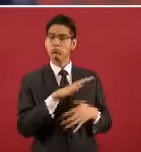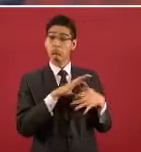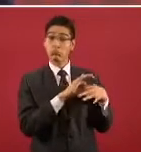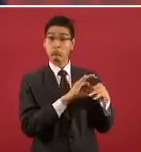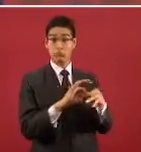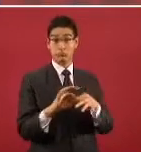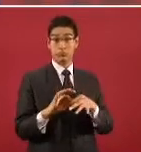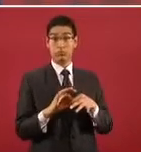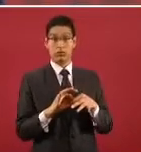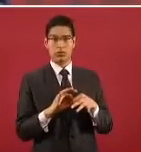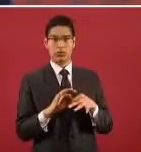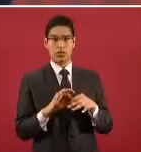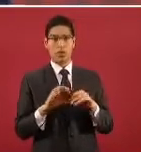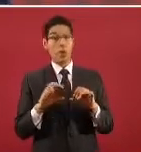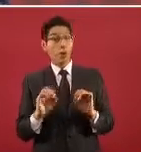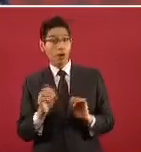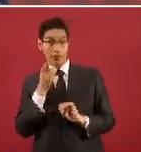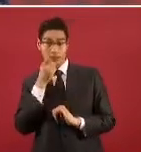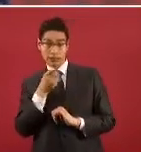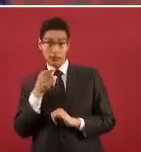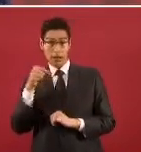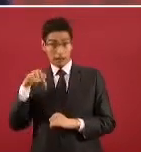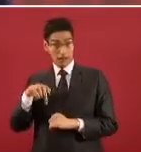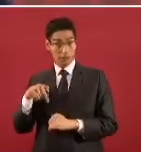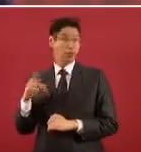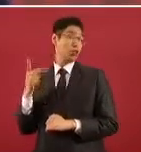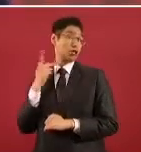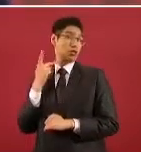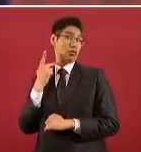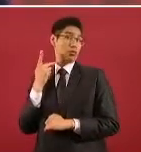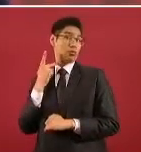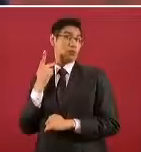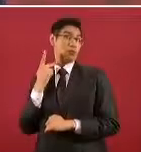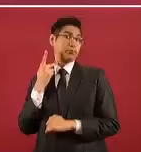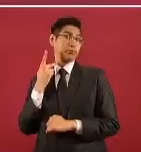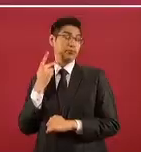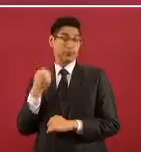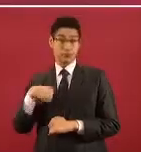en la clase política van a